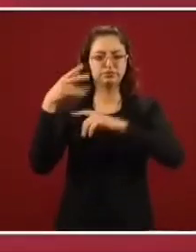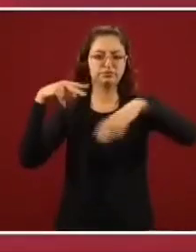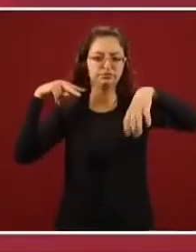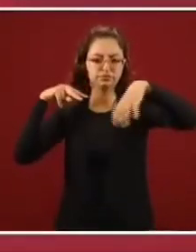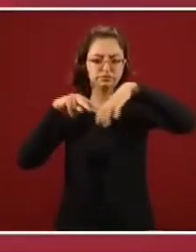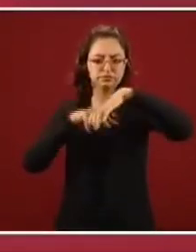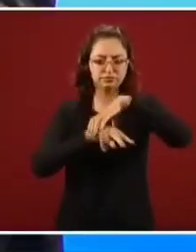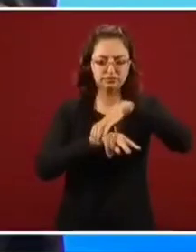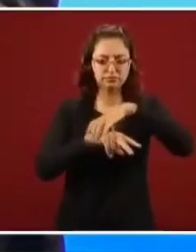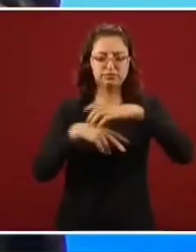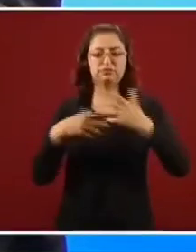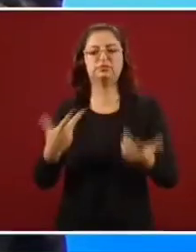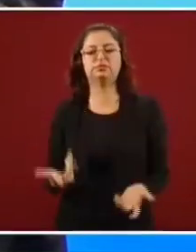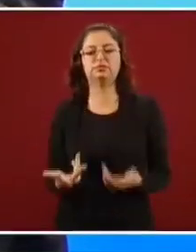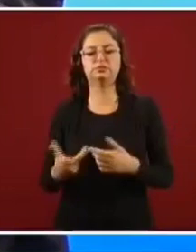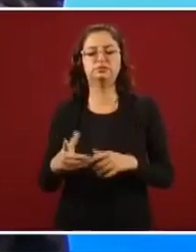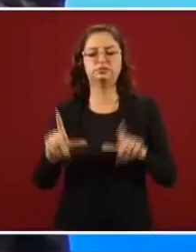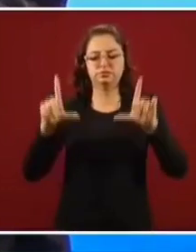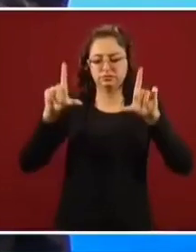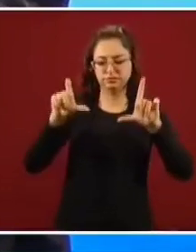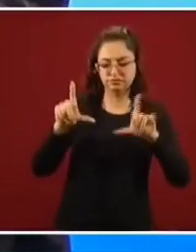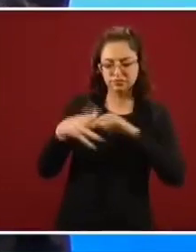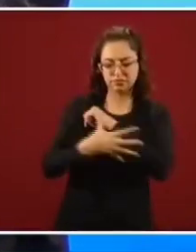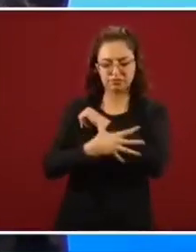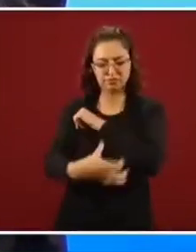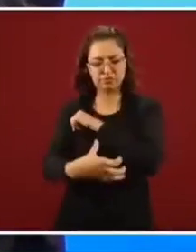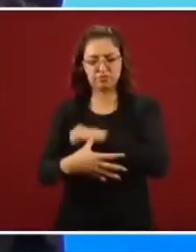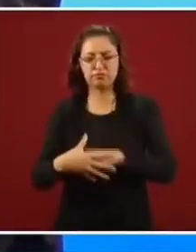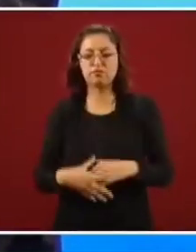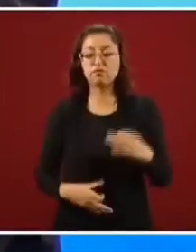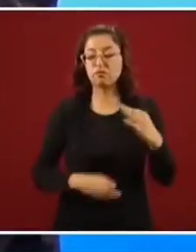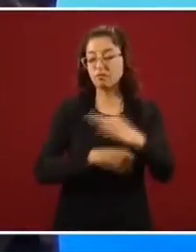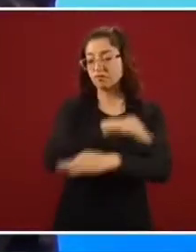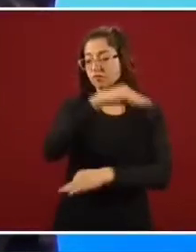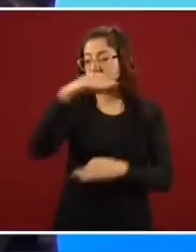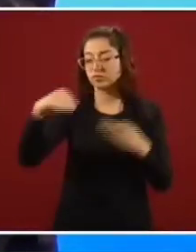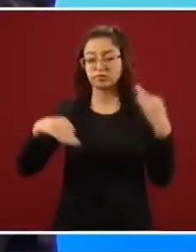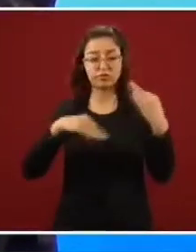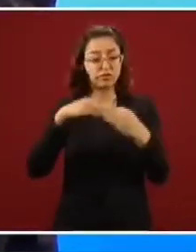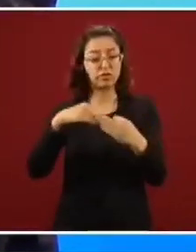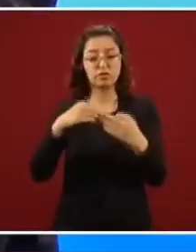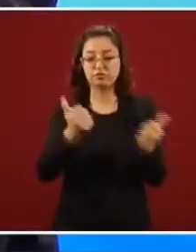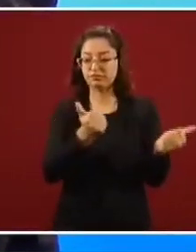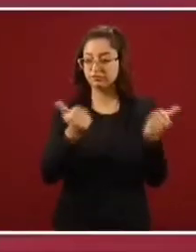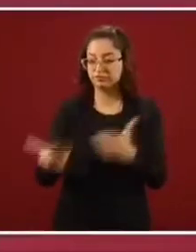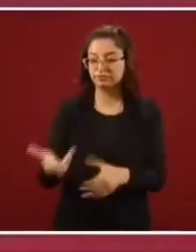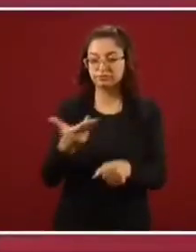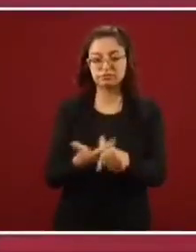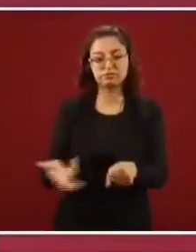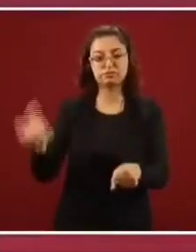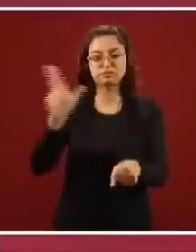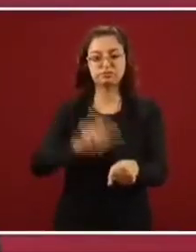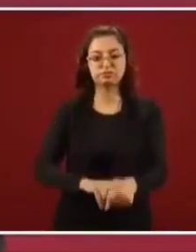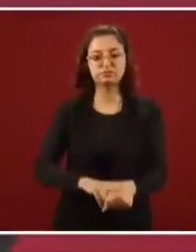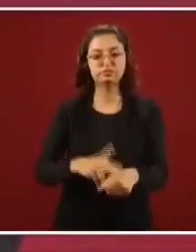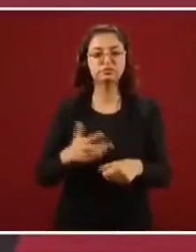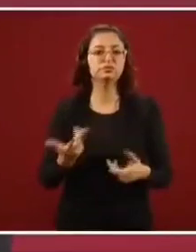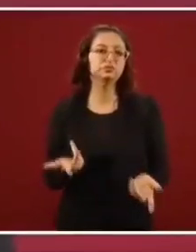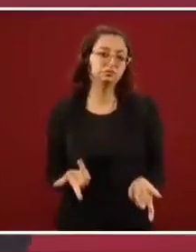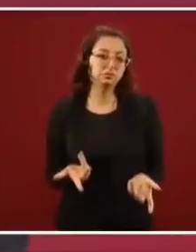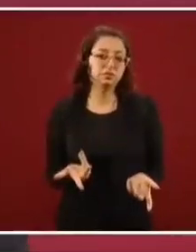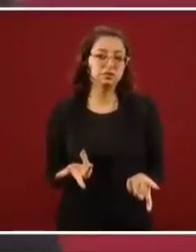tomógrafos, equipos de rayos X, todo lo que necesitamos en hospitales. ¿Qué